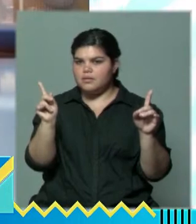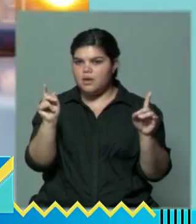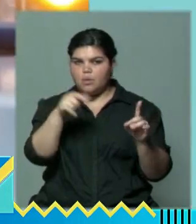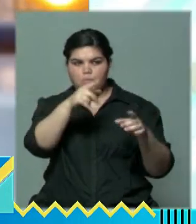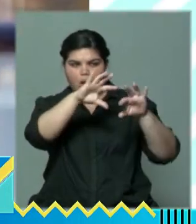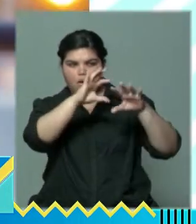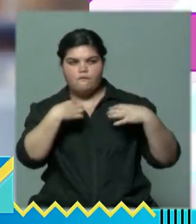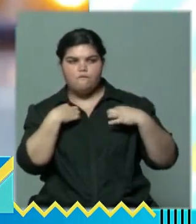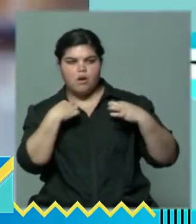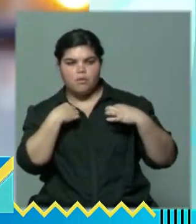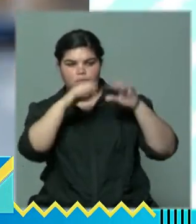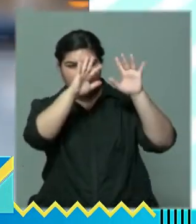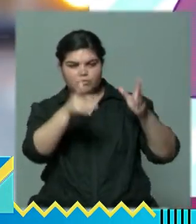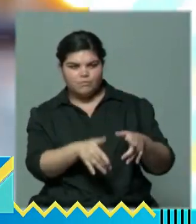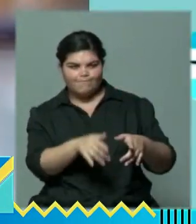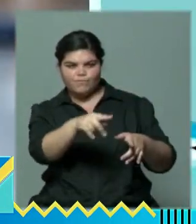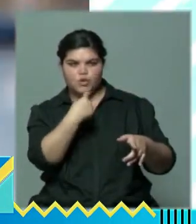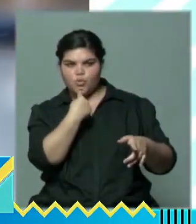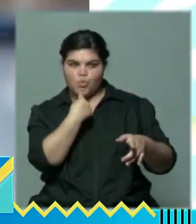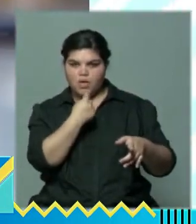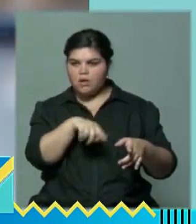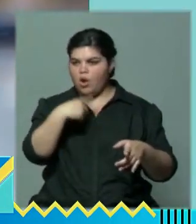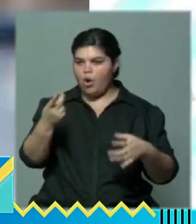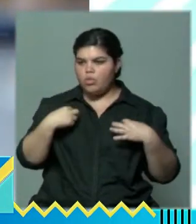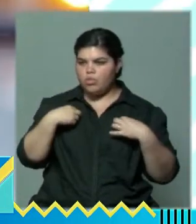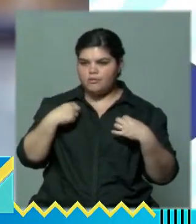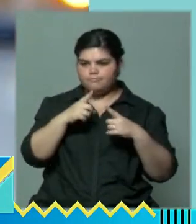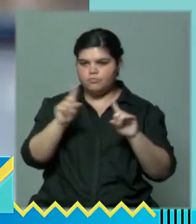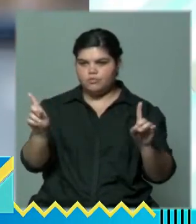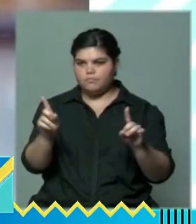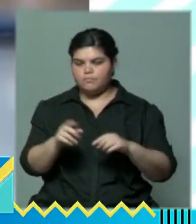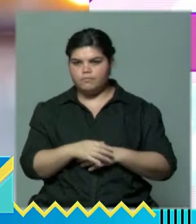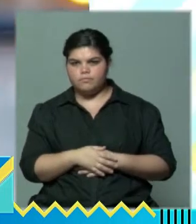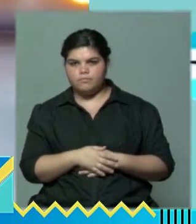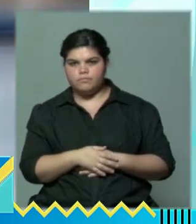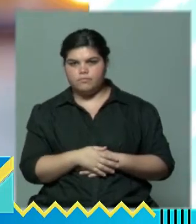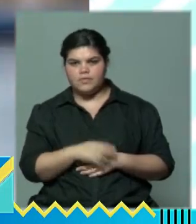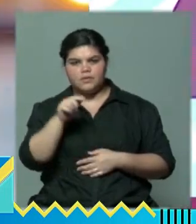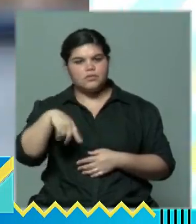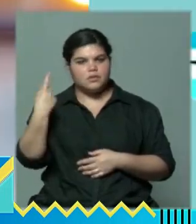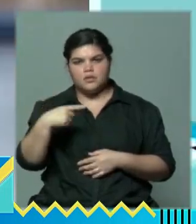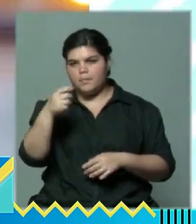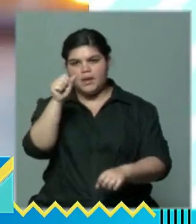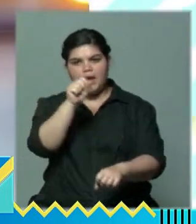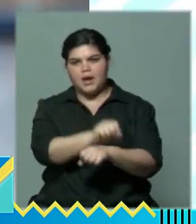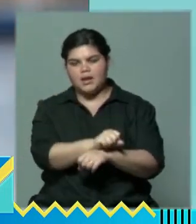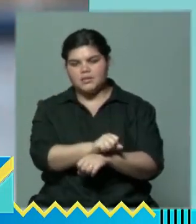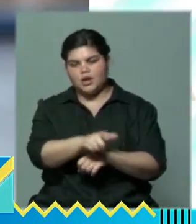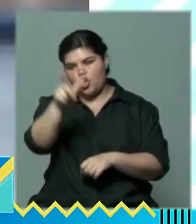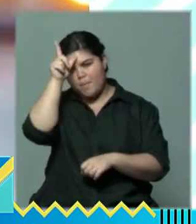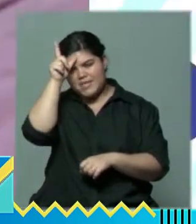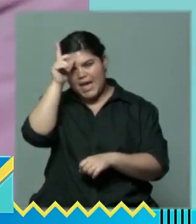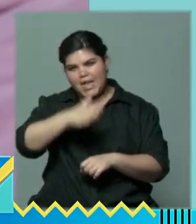vestimenta determinada, sos sospechoso, si tenés otra vestimenta no sos sospechoso. Entonces las cárceles se llenan, las comisarías se han llenado